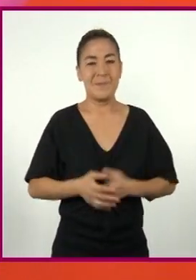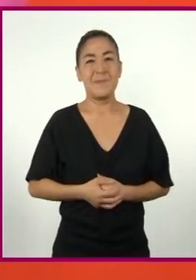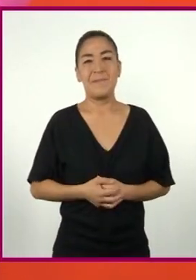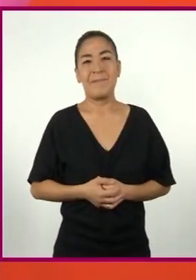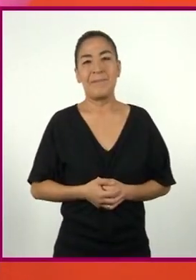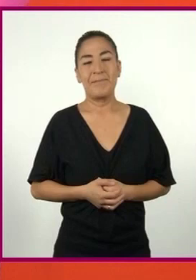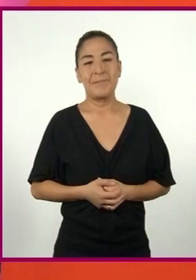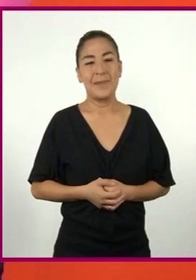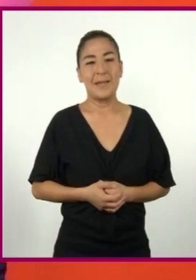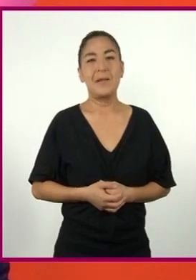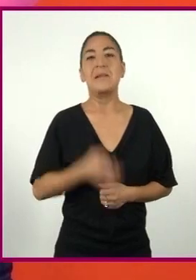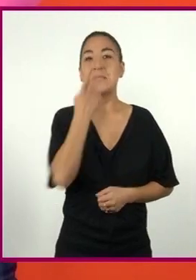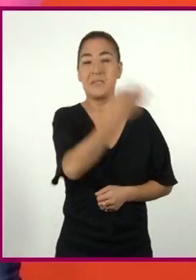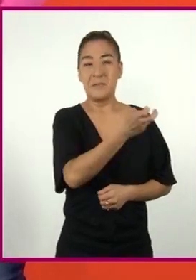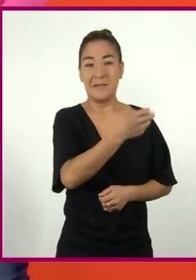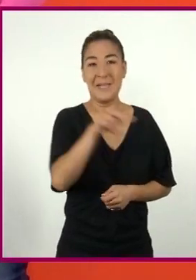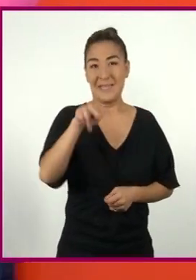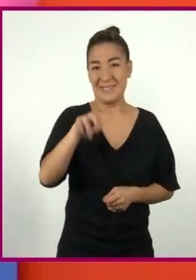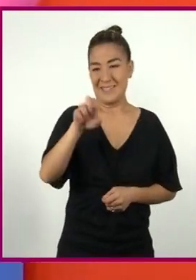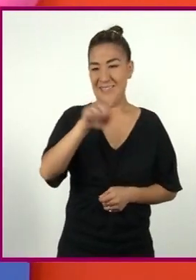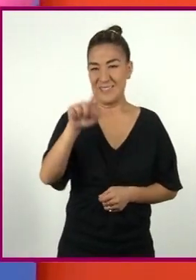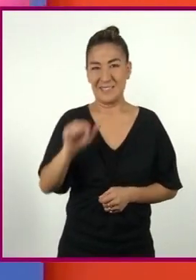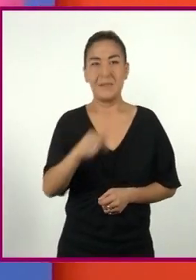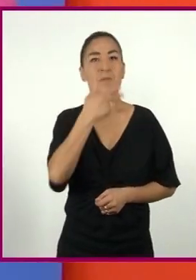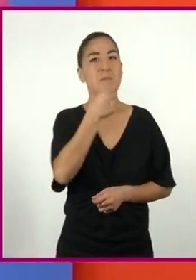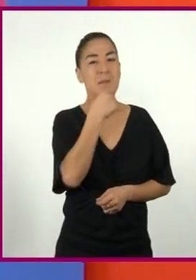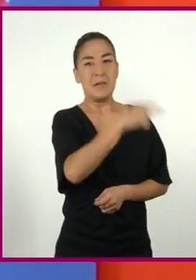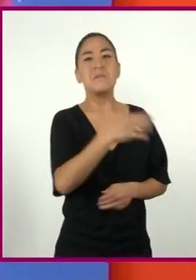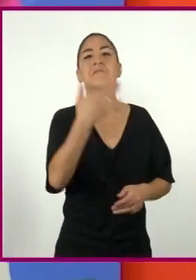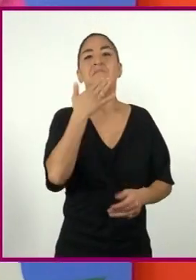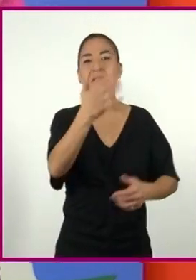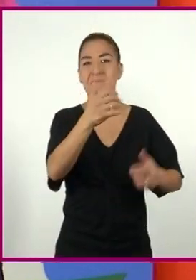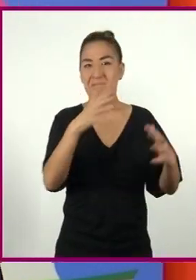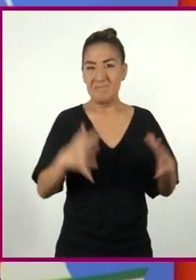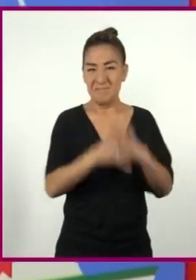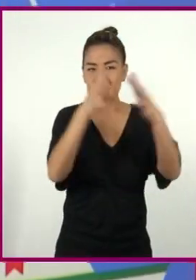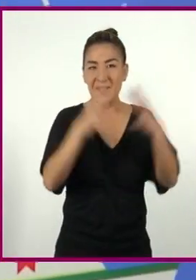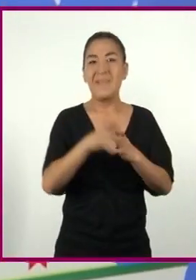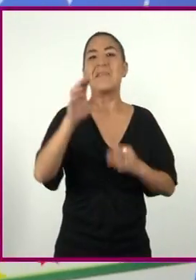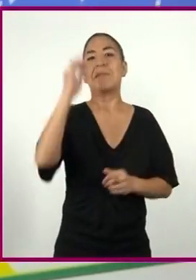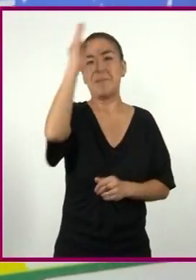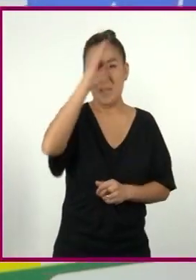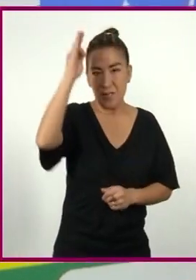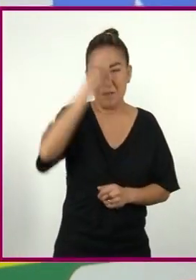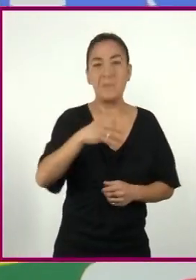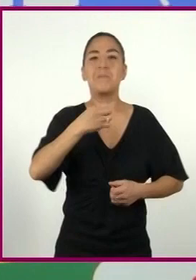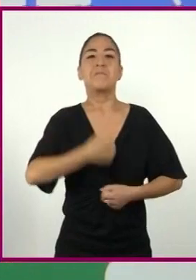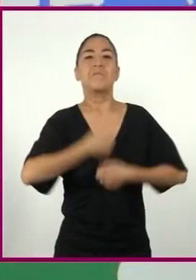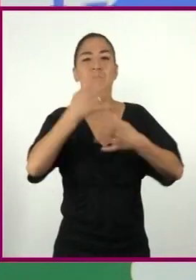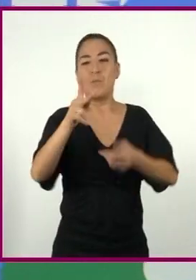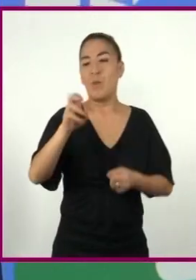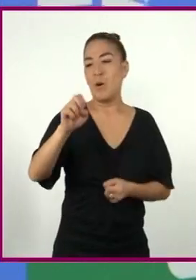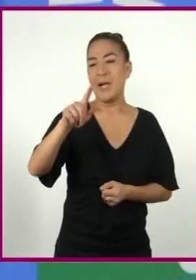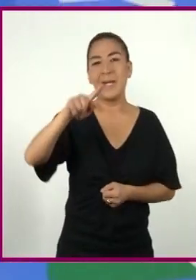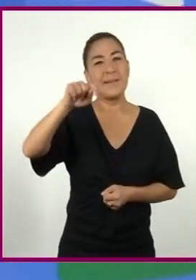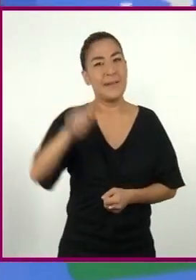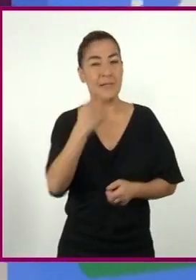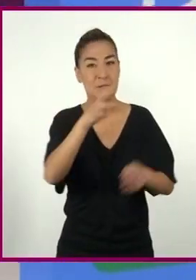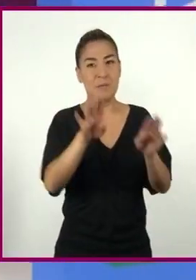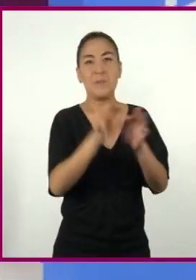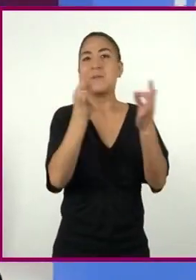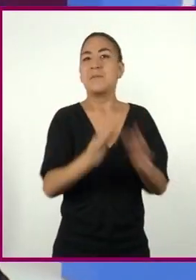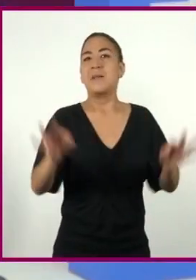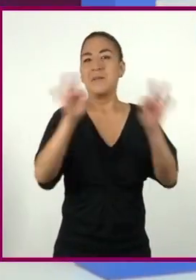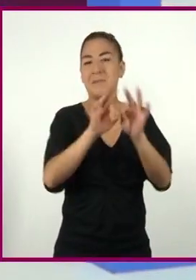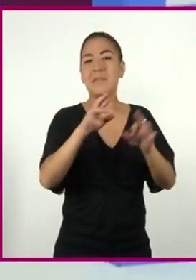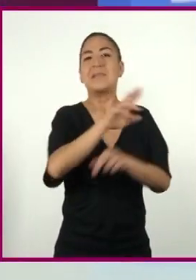Sin duda, Nezahualcóyotl fue un gran guerrero, filósofo y poeta, y además un importante representante de